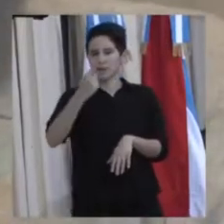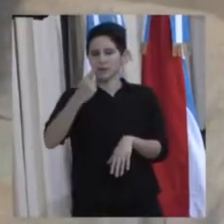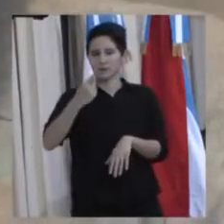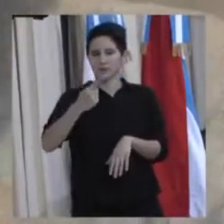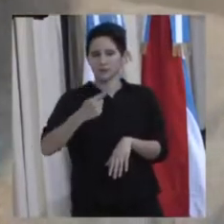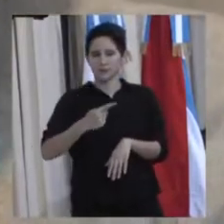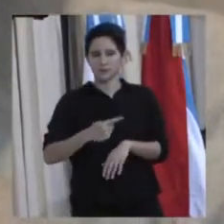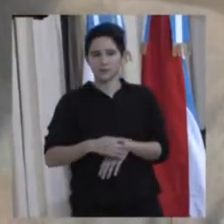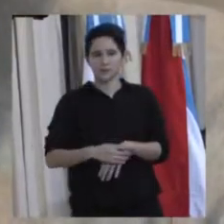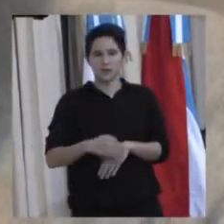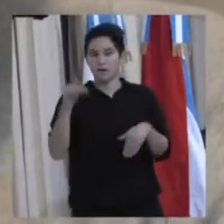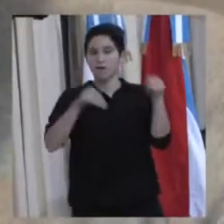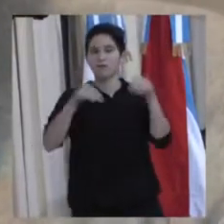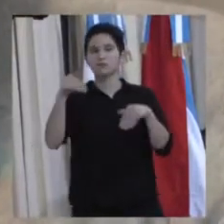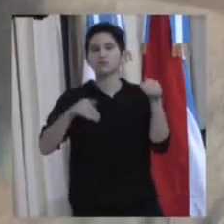en elecciones